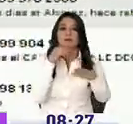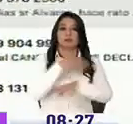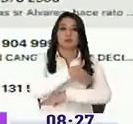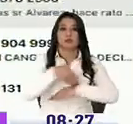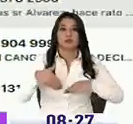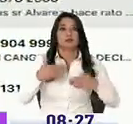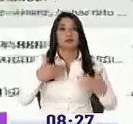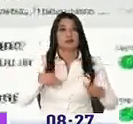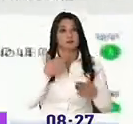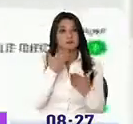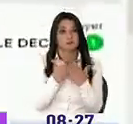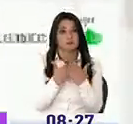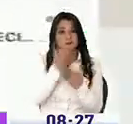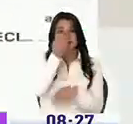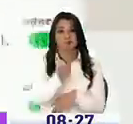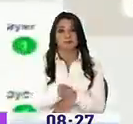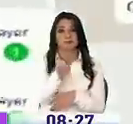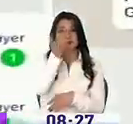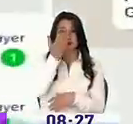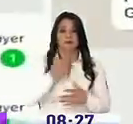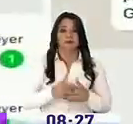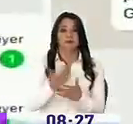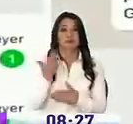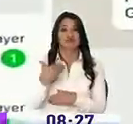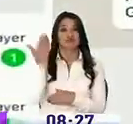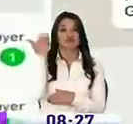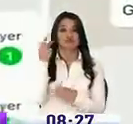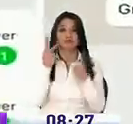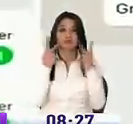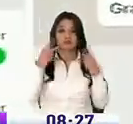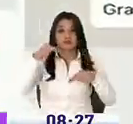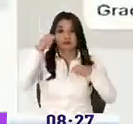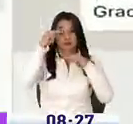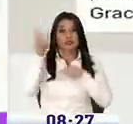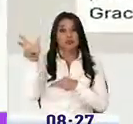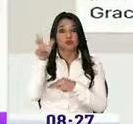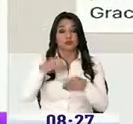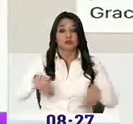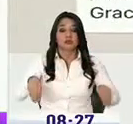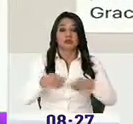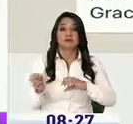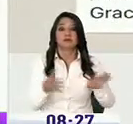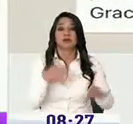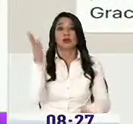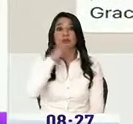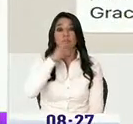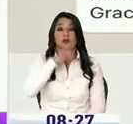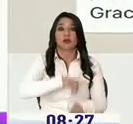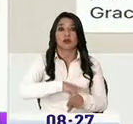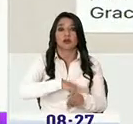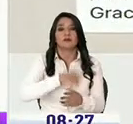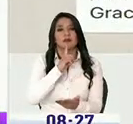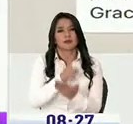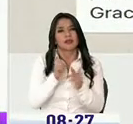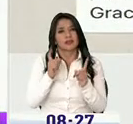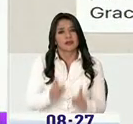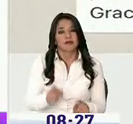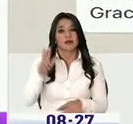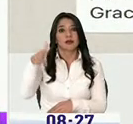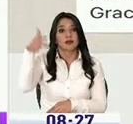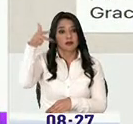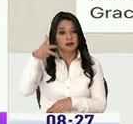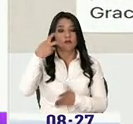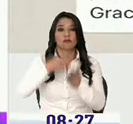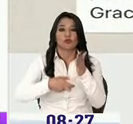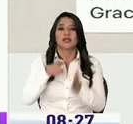dato, gracias. ¿Eh? Buenos días, hace rato viendo sus magníficas noticias, escuché sobre un terreno baldío que apesta a orines. La verdad es que deberían poner cámaras y multar a